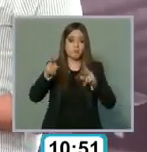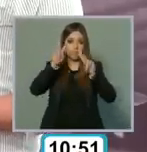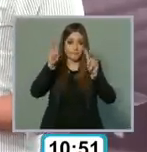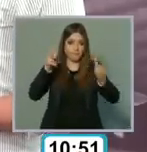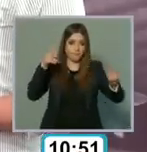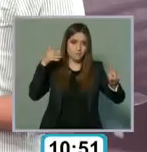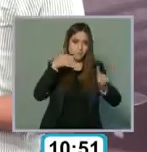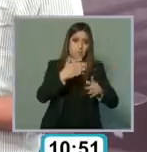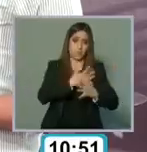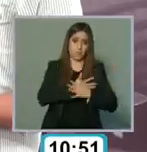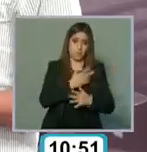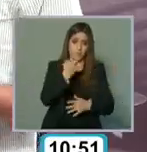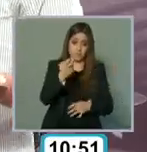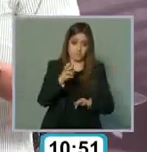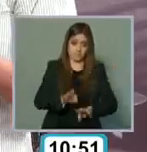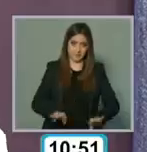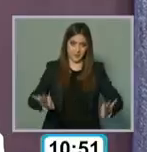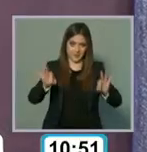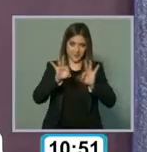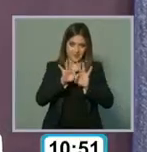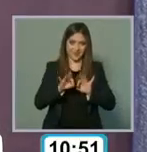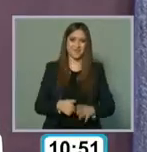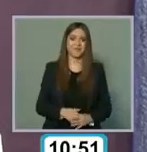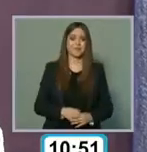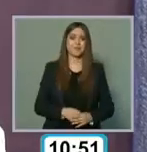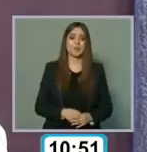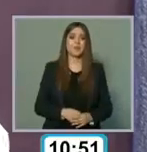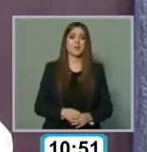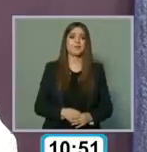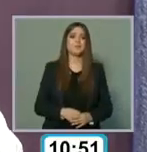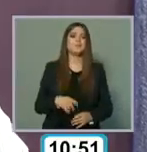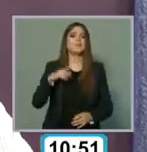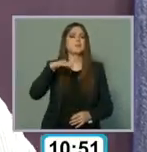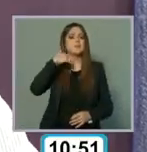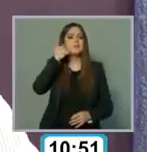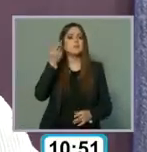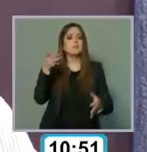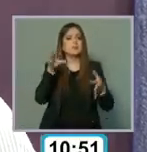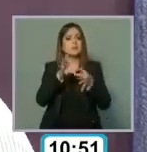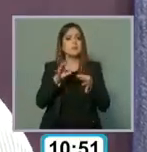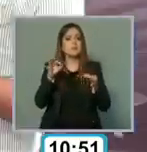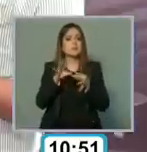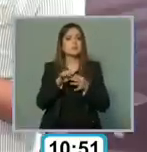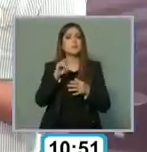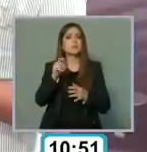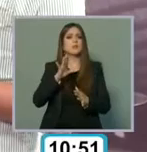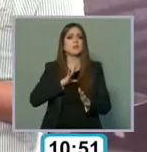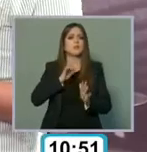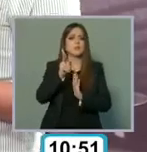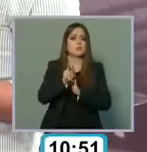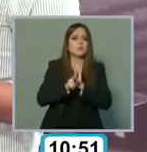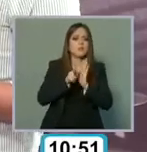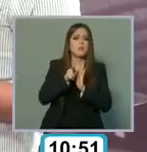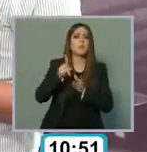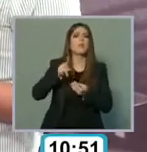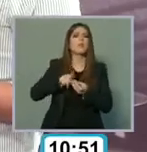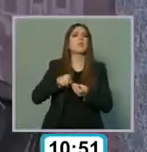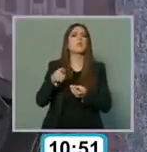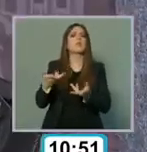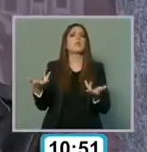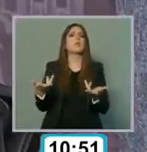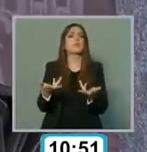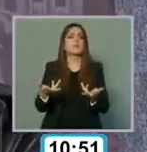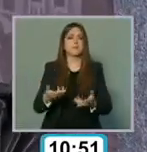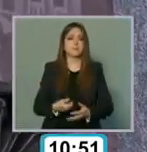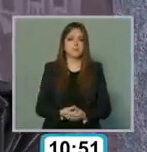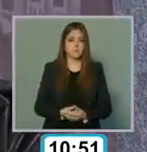vida. Exactamente. De eso va la vida. Y bueno, platiquemos del sencillo, que ya hay videoclip también. Hay videoclip. ¿Dónde lo filmaron? Lo filmamos